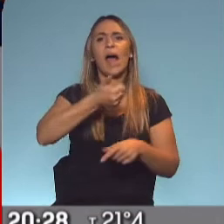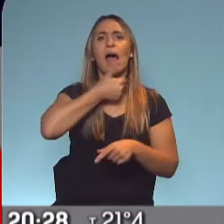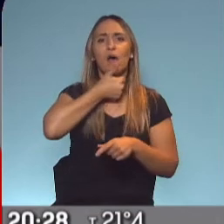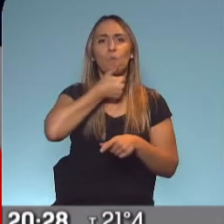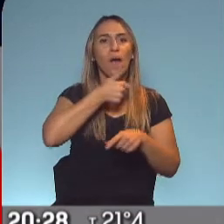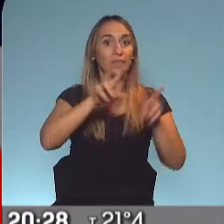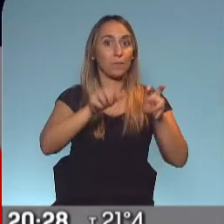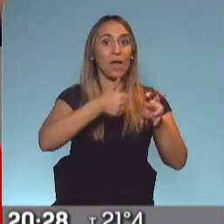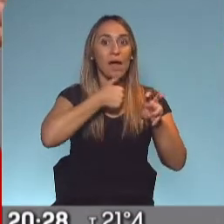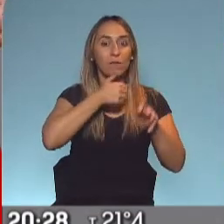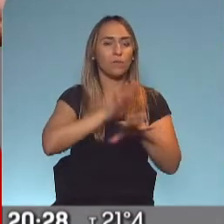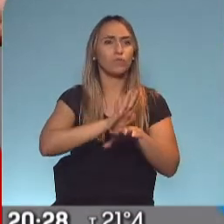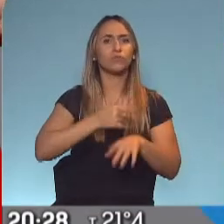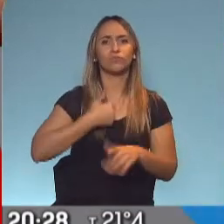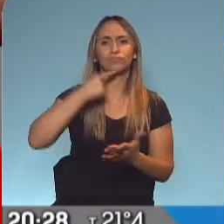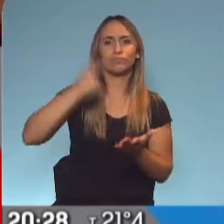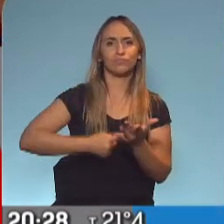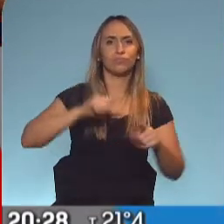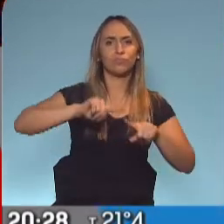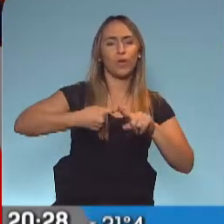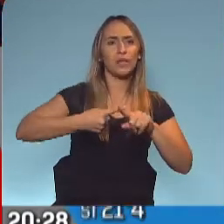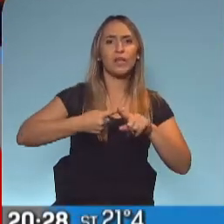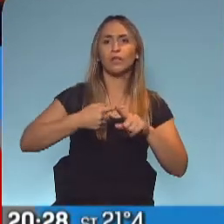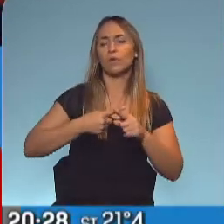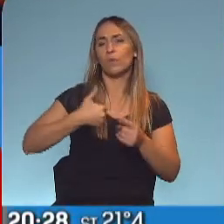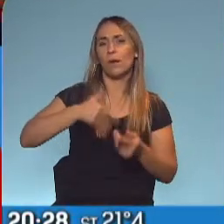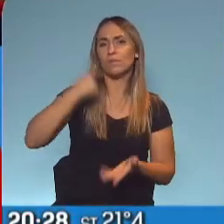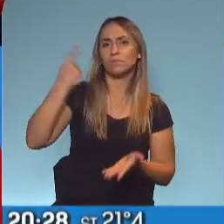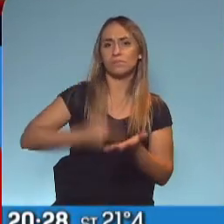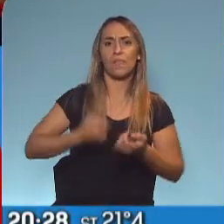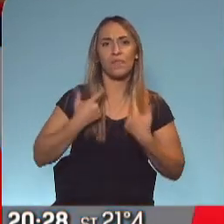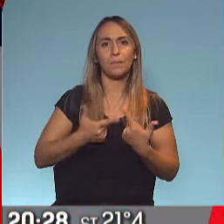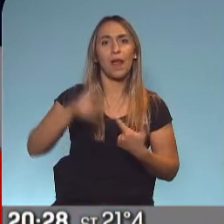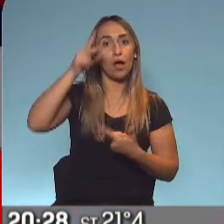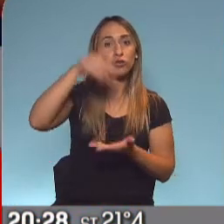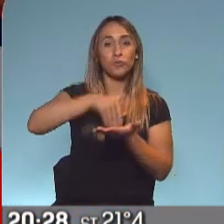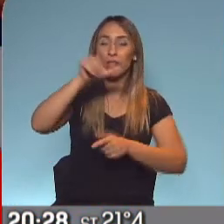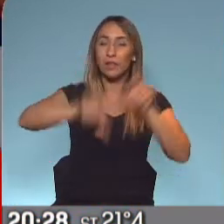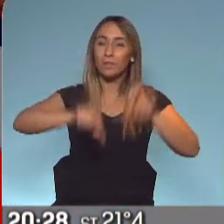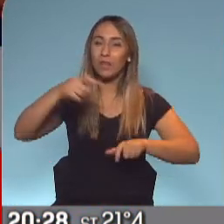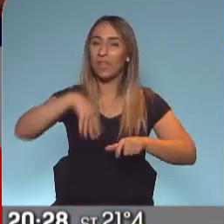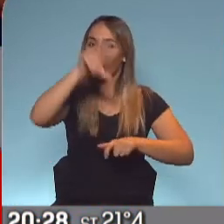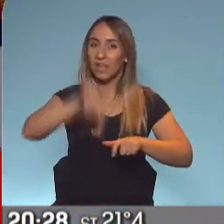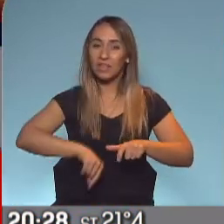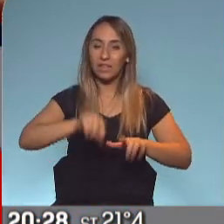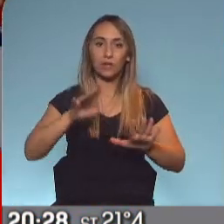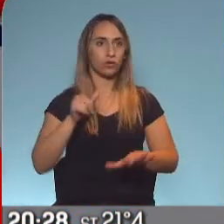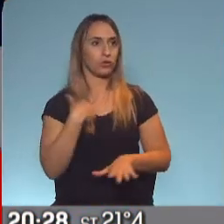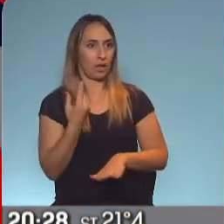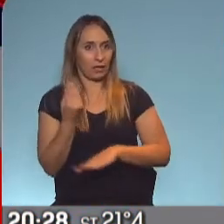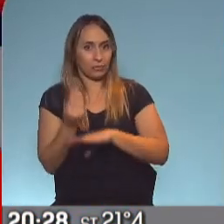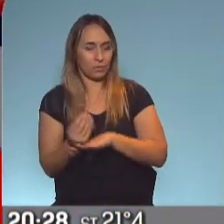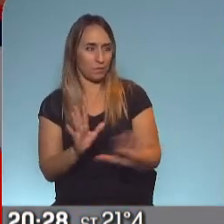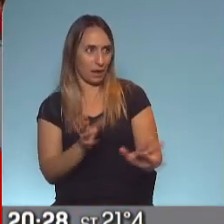¿no? Y de llegar a esos 8 millones de argentinos, sabiendo de que cuando apenas asumimos, nosotros dijimos, para